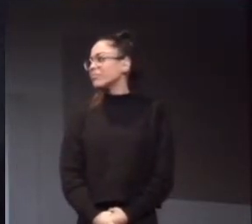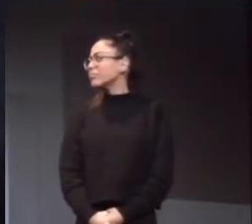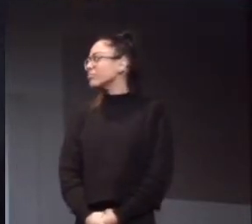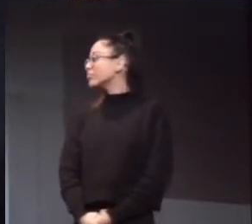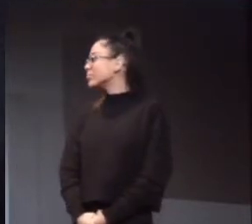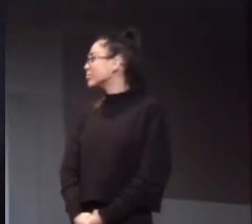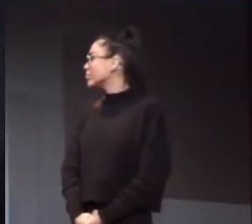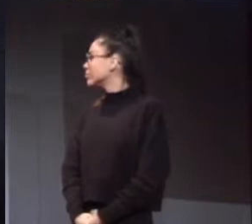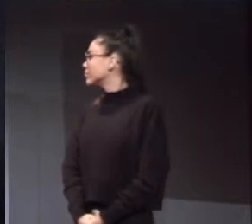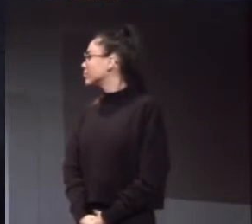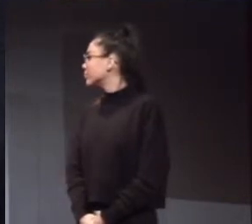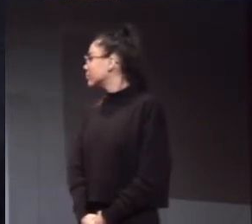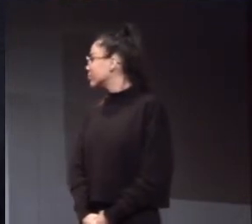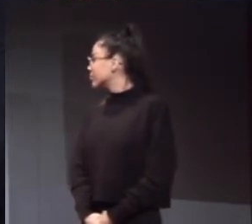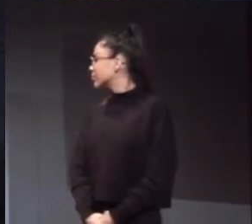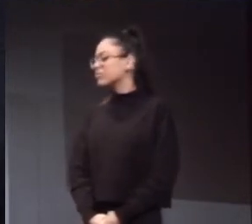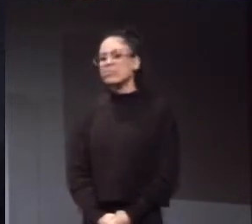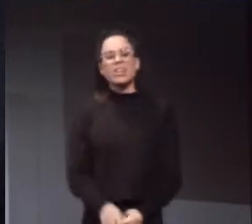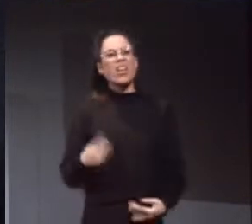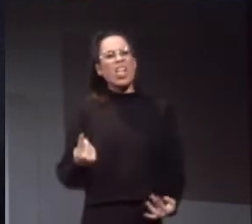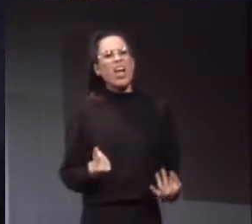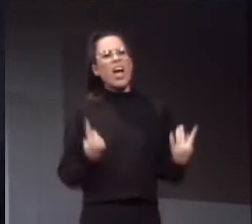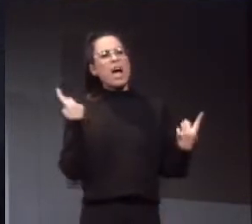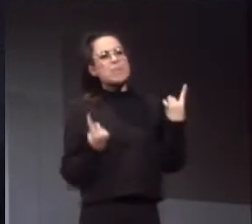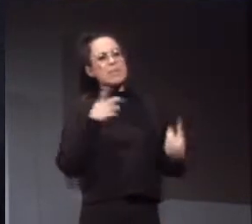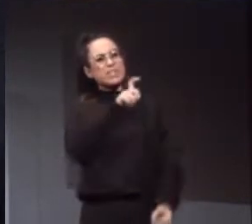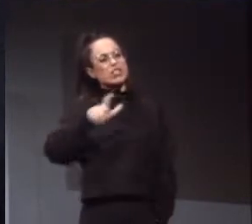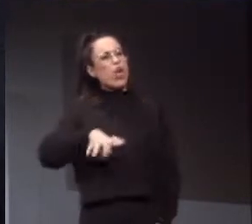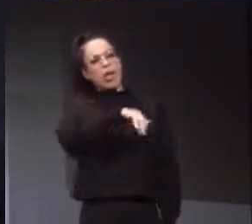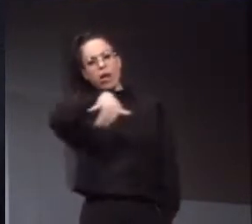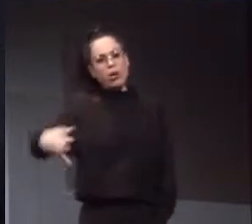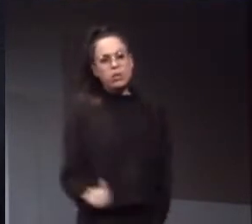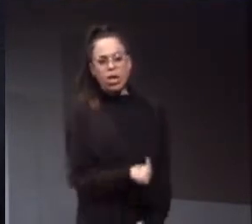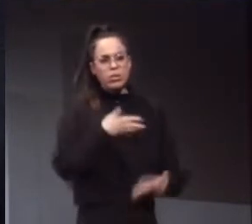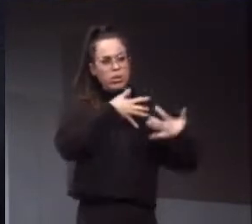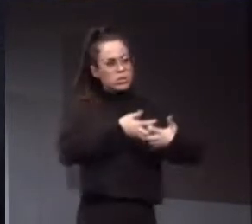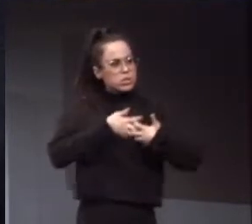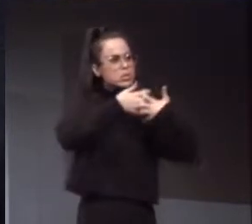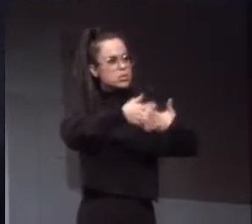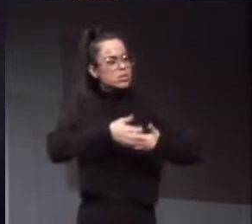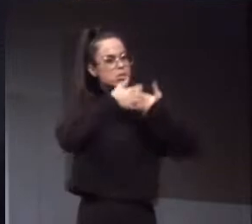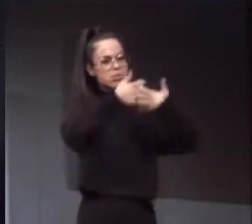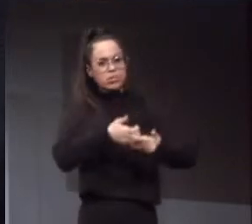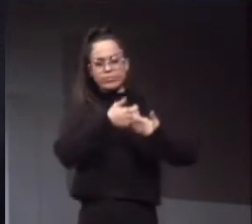uno no se cansa de pelear de ir a contracorriente uno no tiene miedo de que le cierren el teatro un día